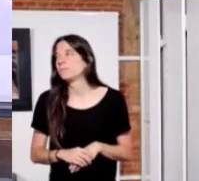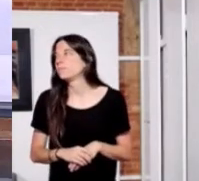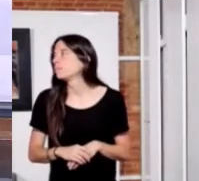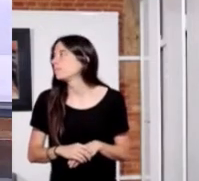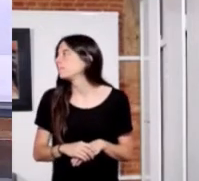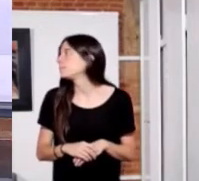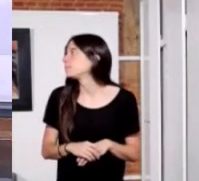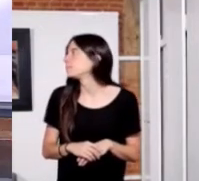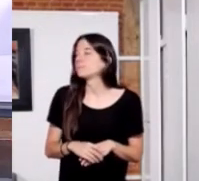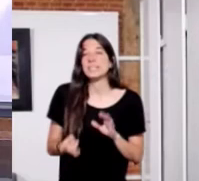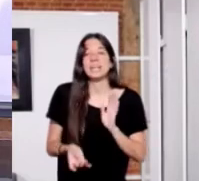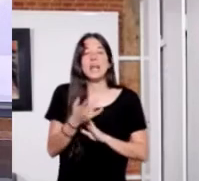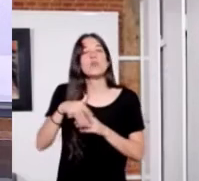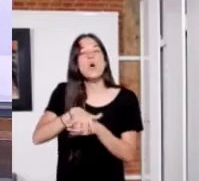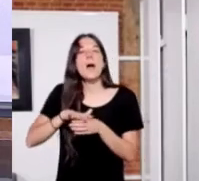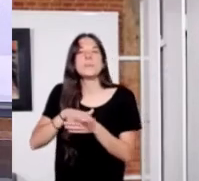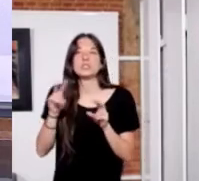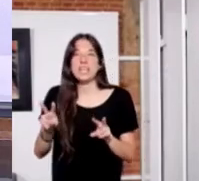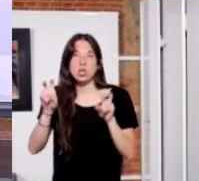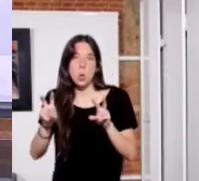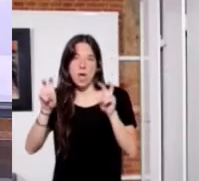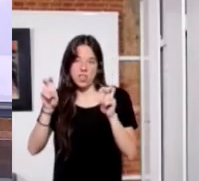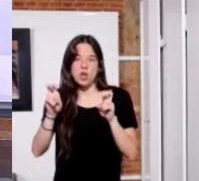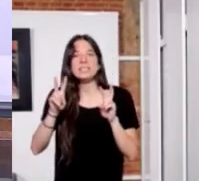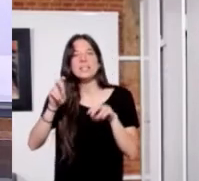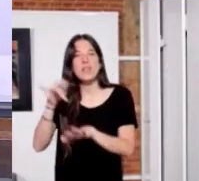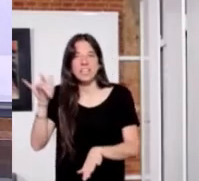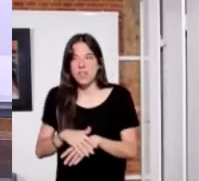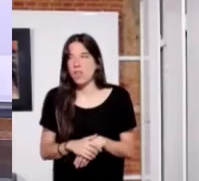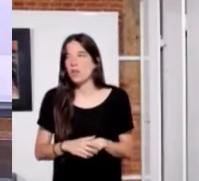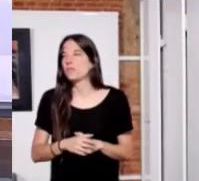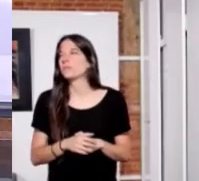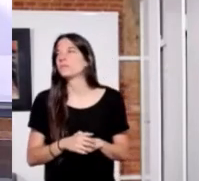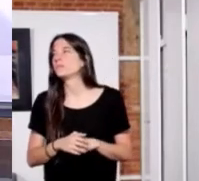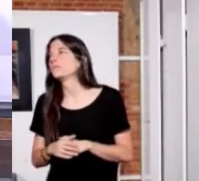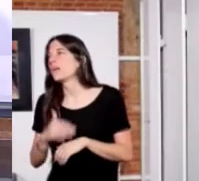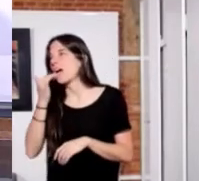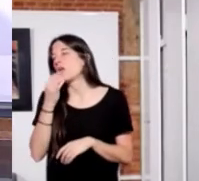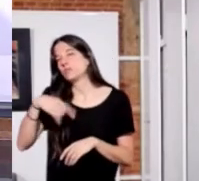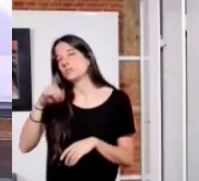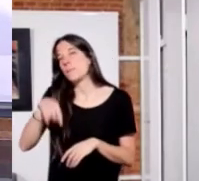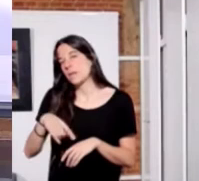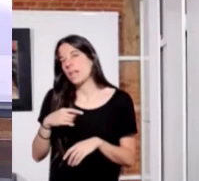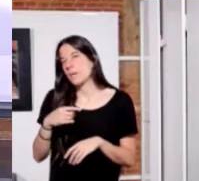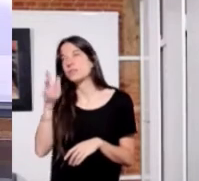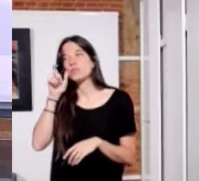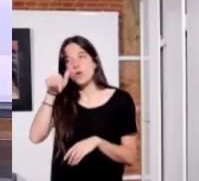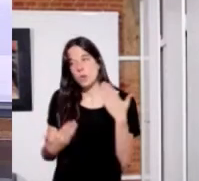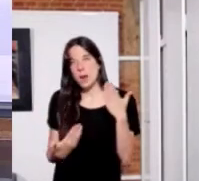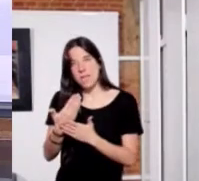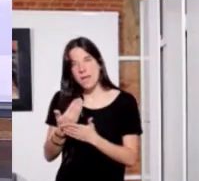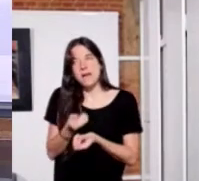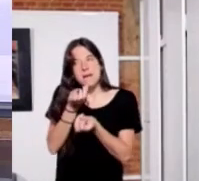campos de innovación a nivel de la digitalización, ¿no? Algo que también hemos ido escuchando a lo largo de la mañana y